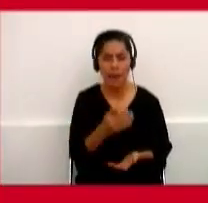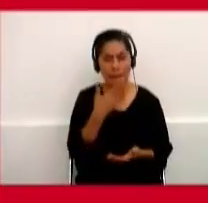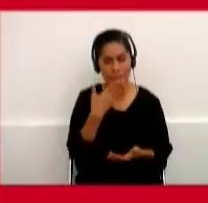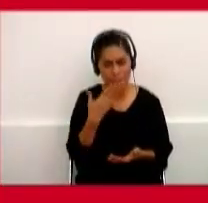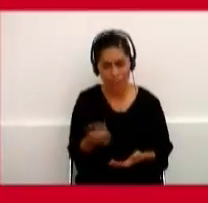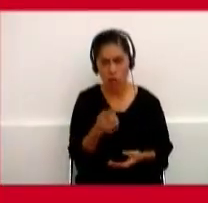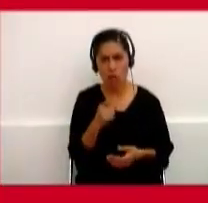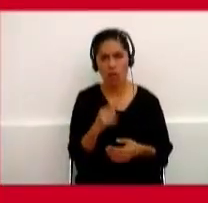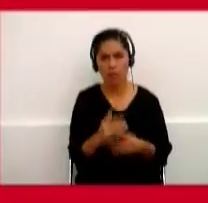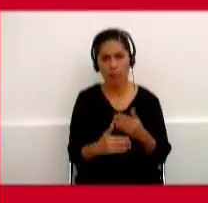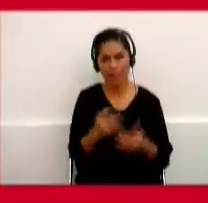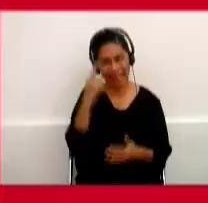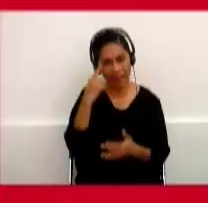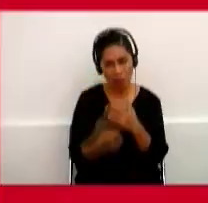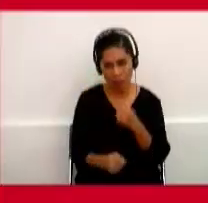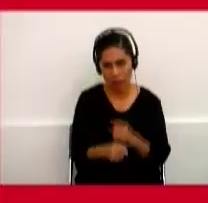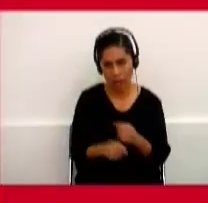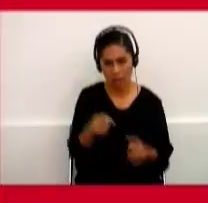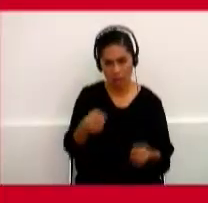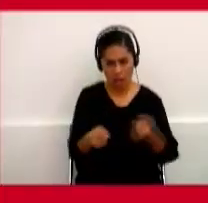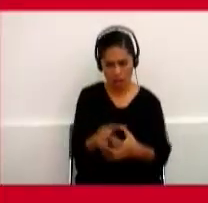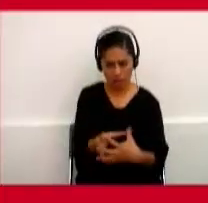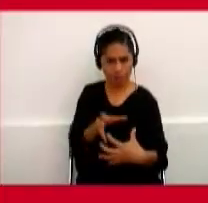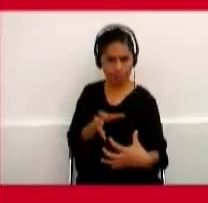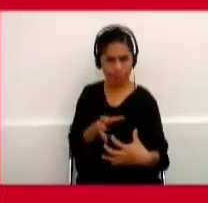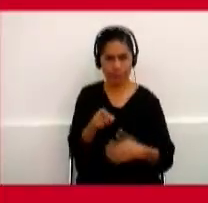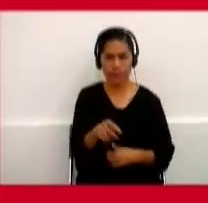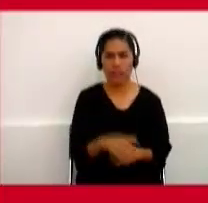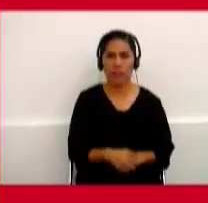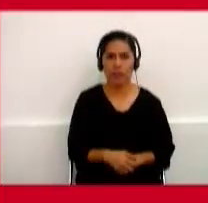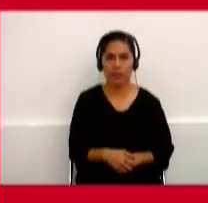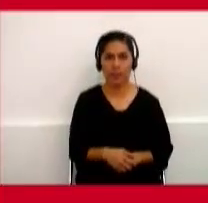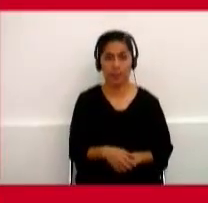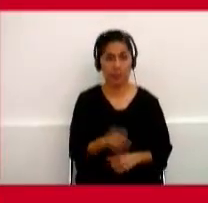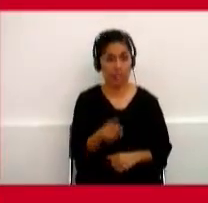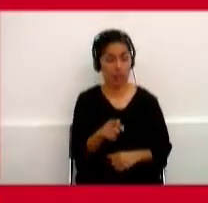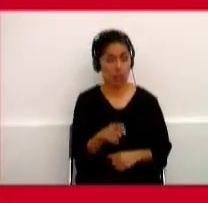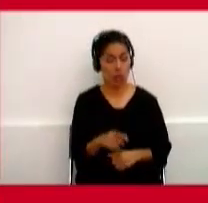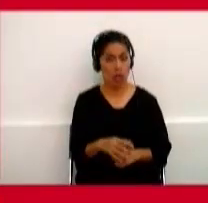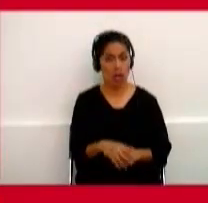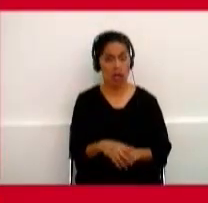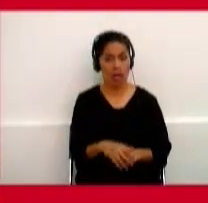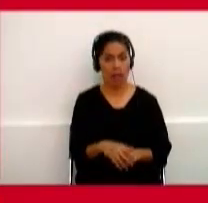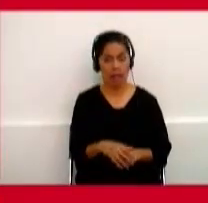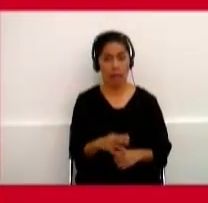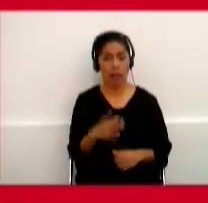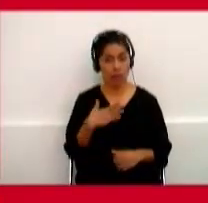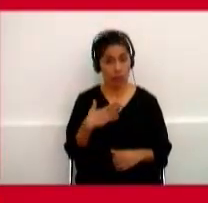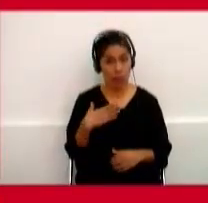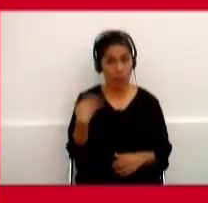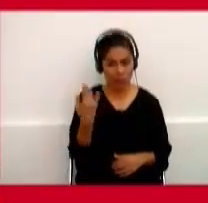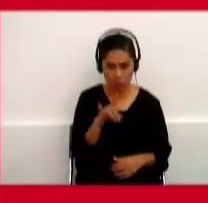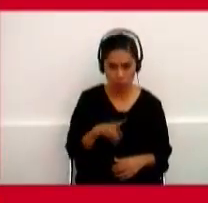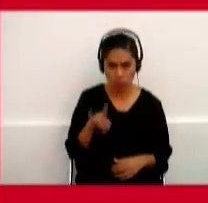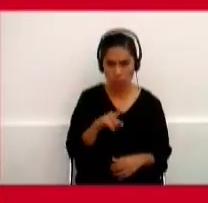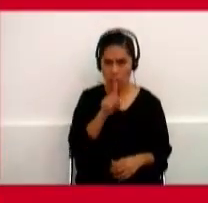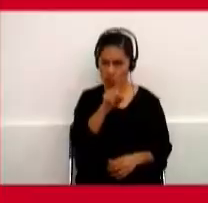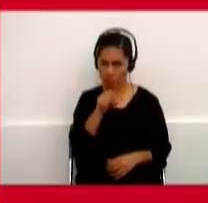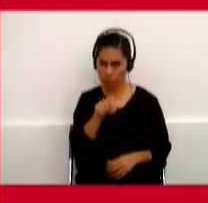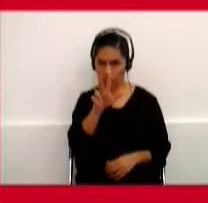de disponibilidad, confiabilidad de esta flota? En disponibilidad rescatamos del 2024